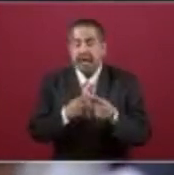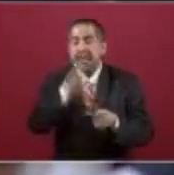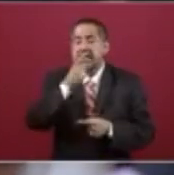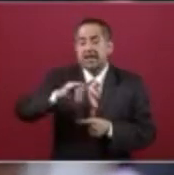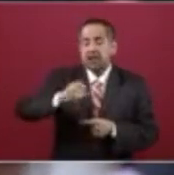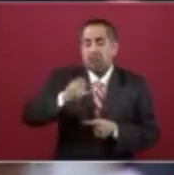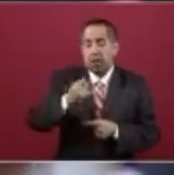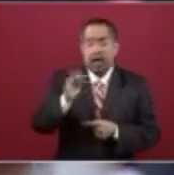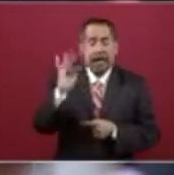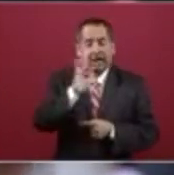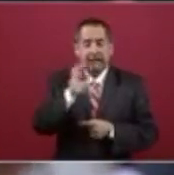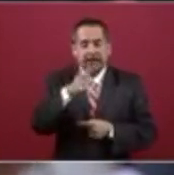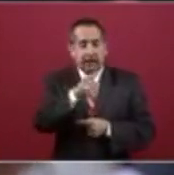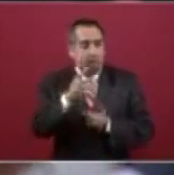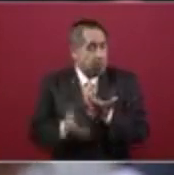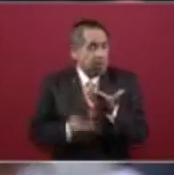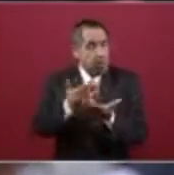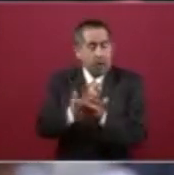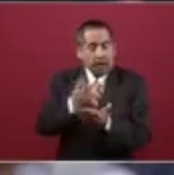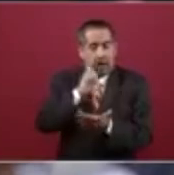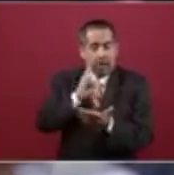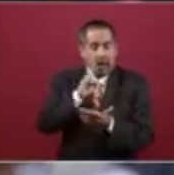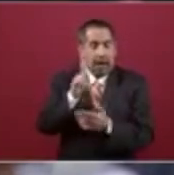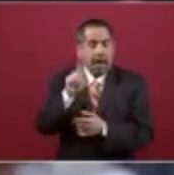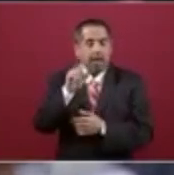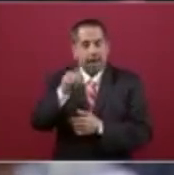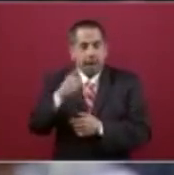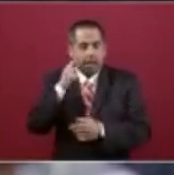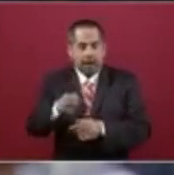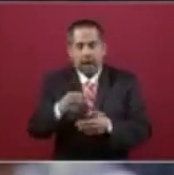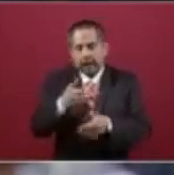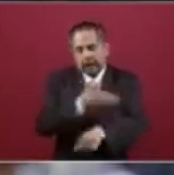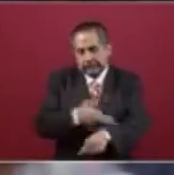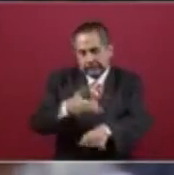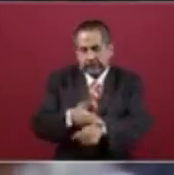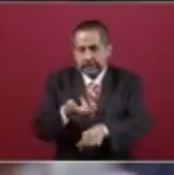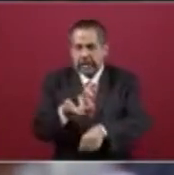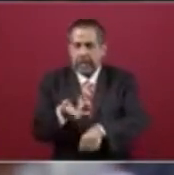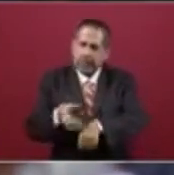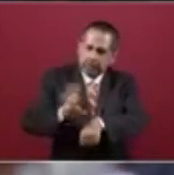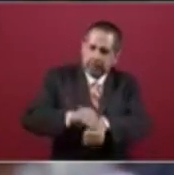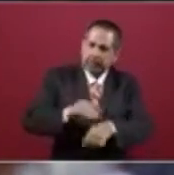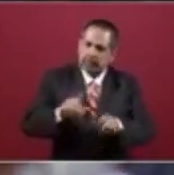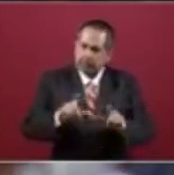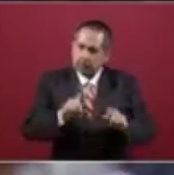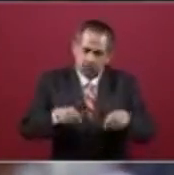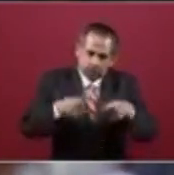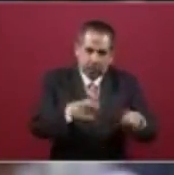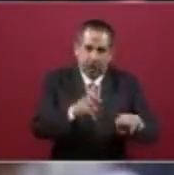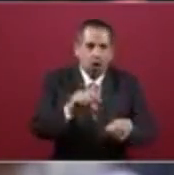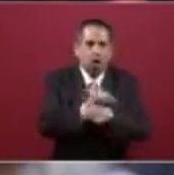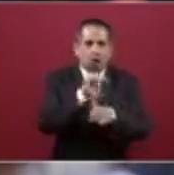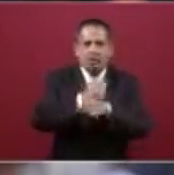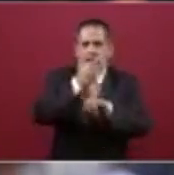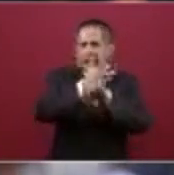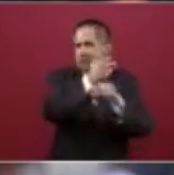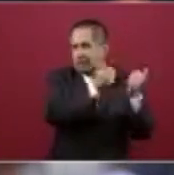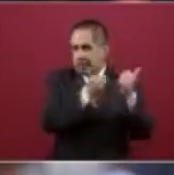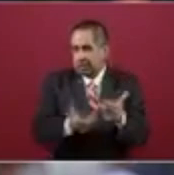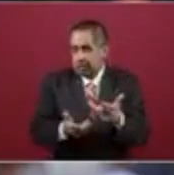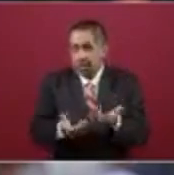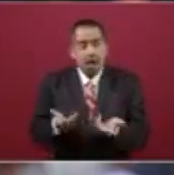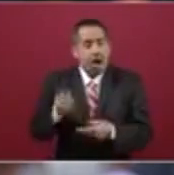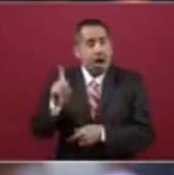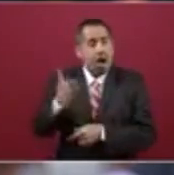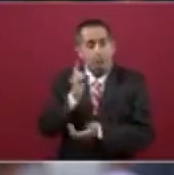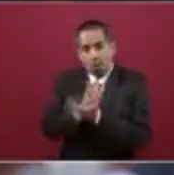podría tenerse una propuesta para el plan para regularizar estos automóviles. ¿Se limitará a la frontera este plan